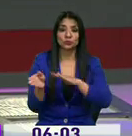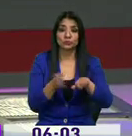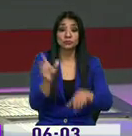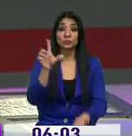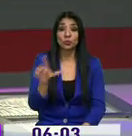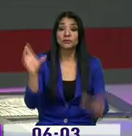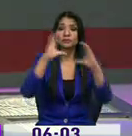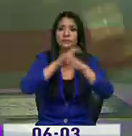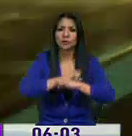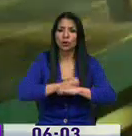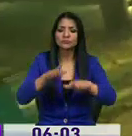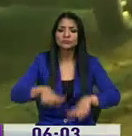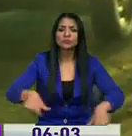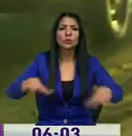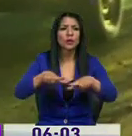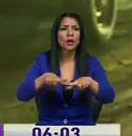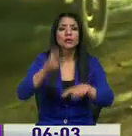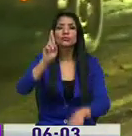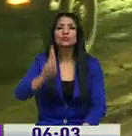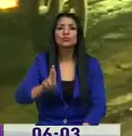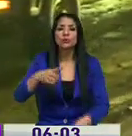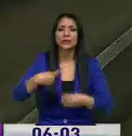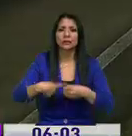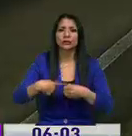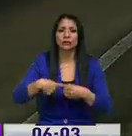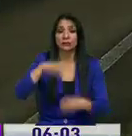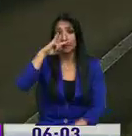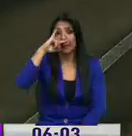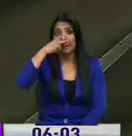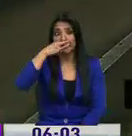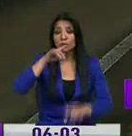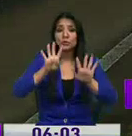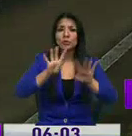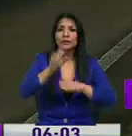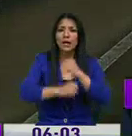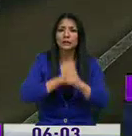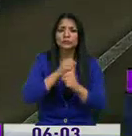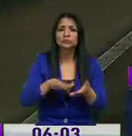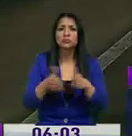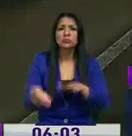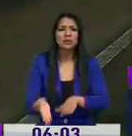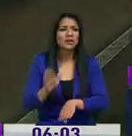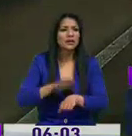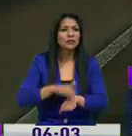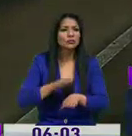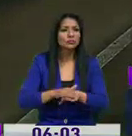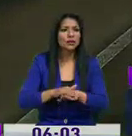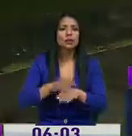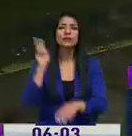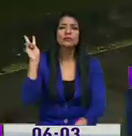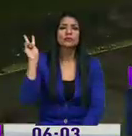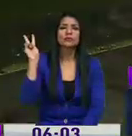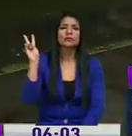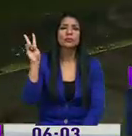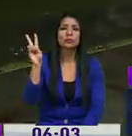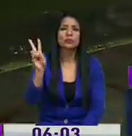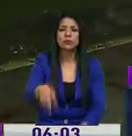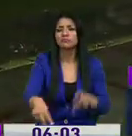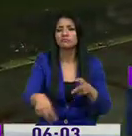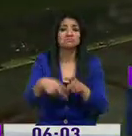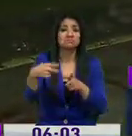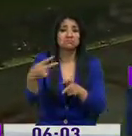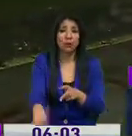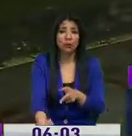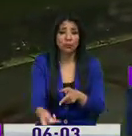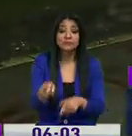lunes en el sector de la bretaña este sensor de quito un niño de aproximadamente 9 años de edad falleció tras ser atropellado por un trolebús que pasaba por la zona el